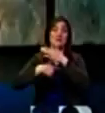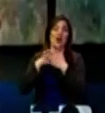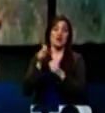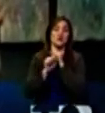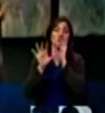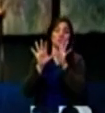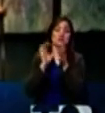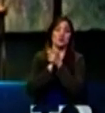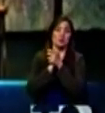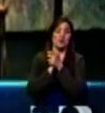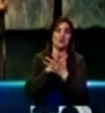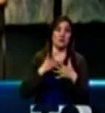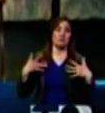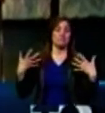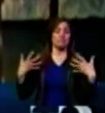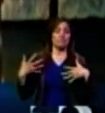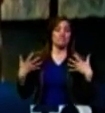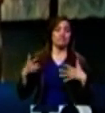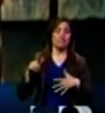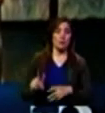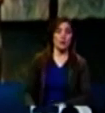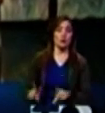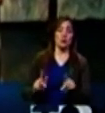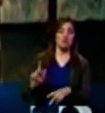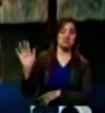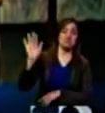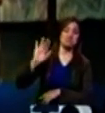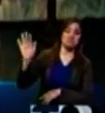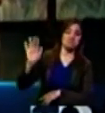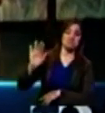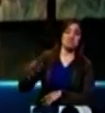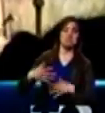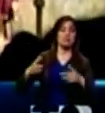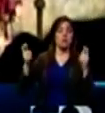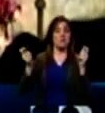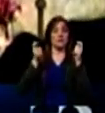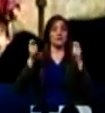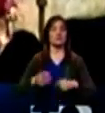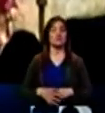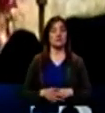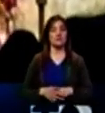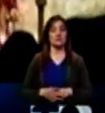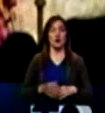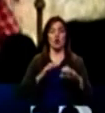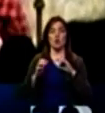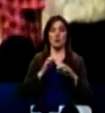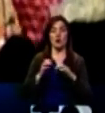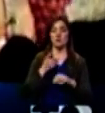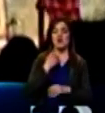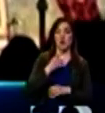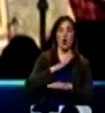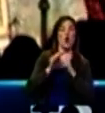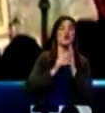10 años de vivir felizmente casados, prepara su despedida de casada a lo grande. Este monólogo con contenido